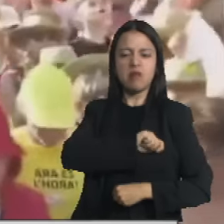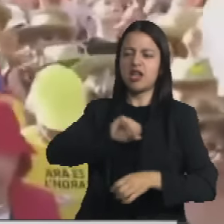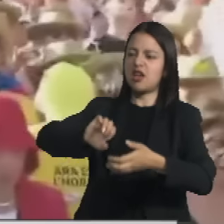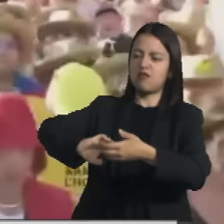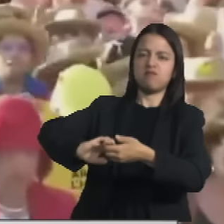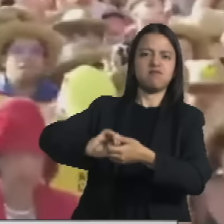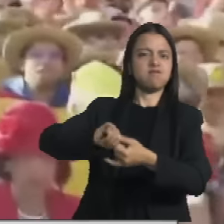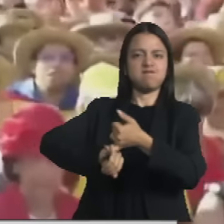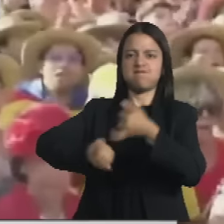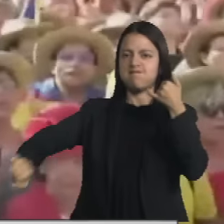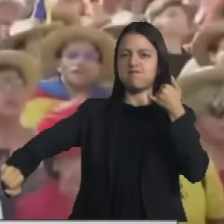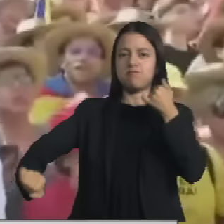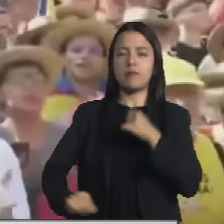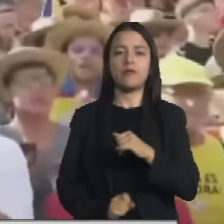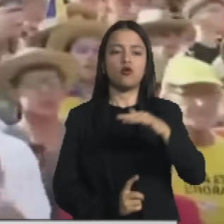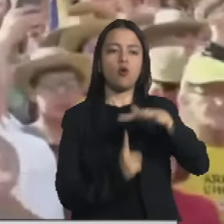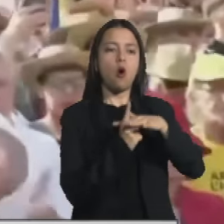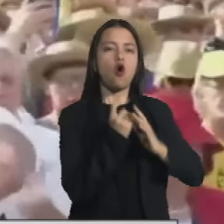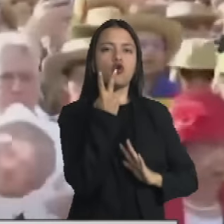política desde el año